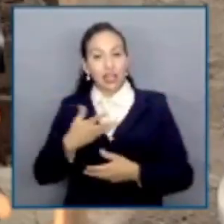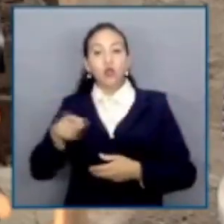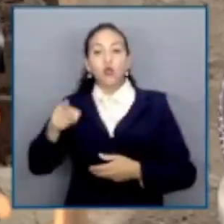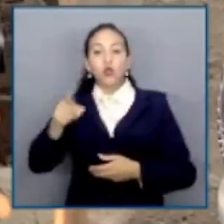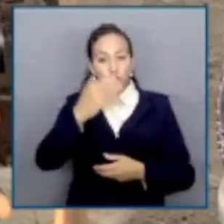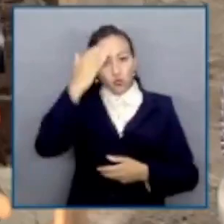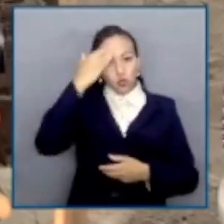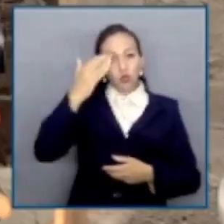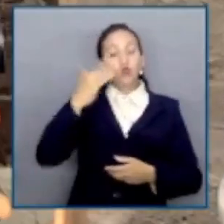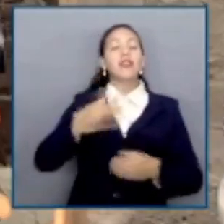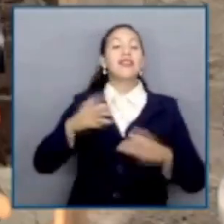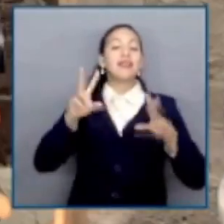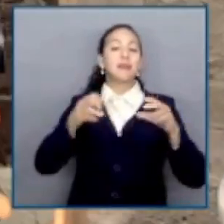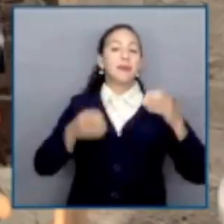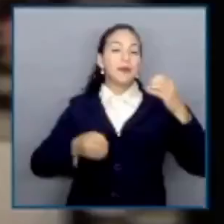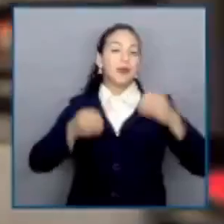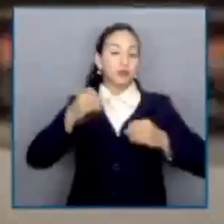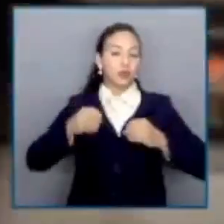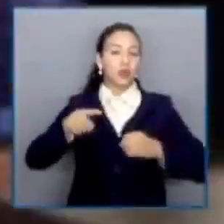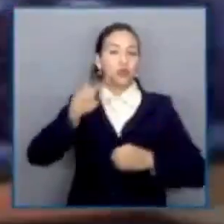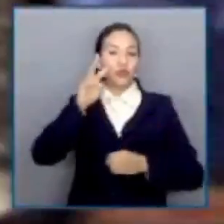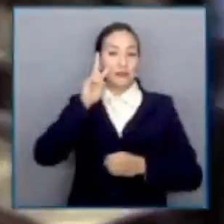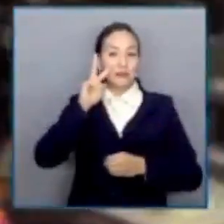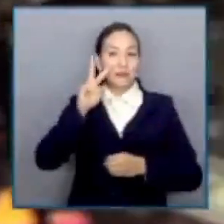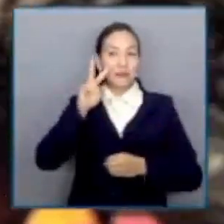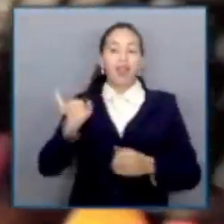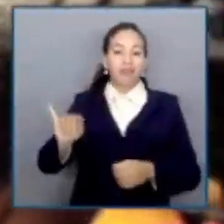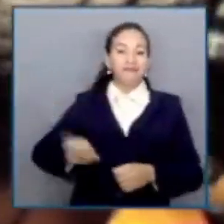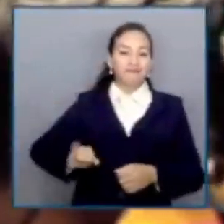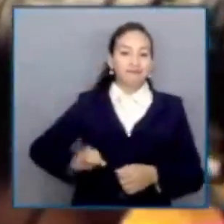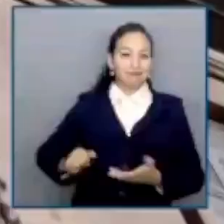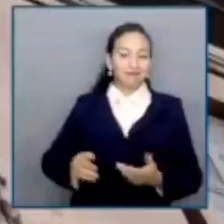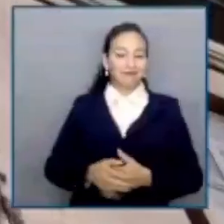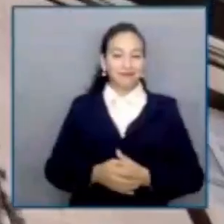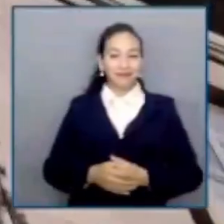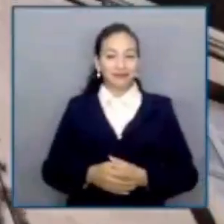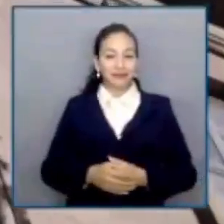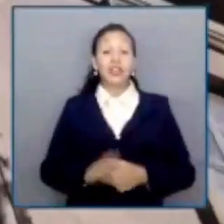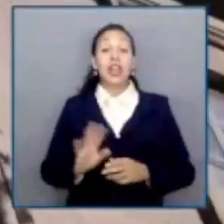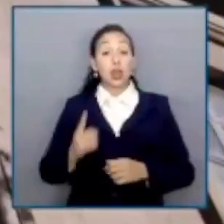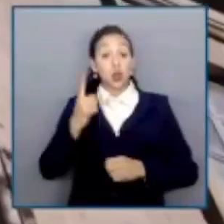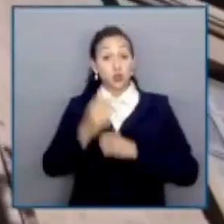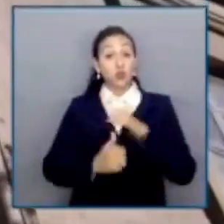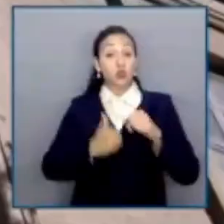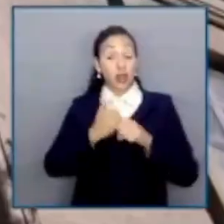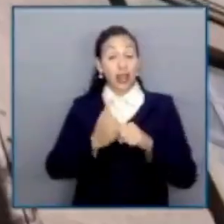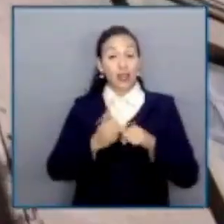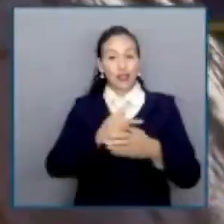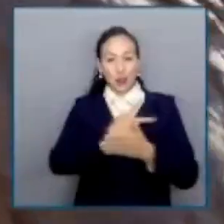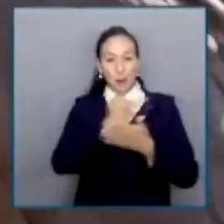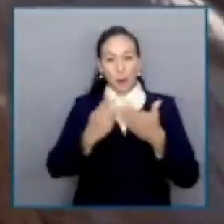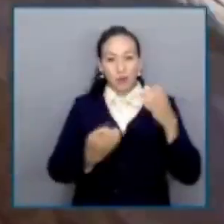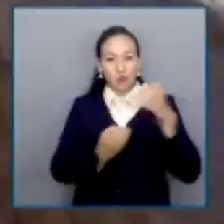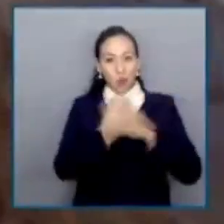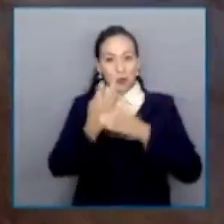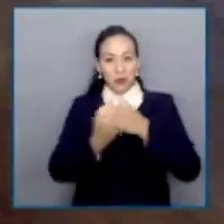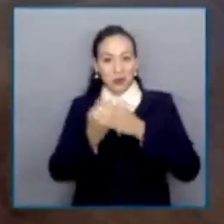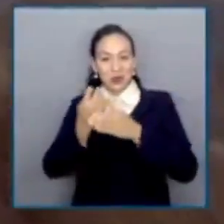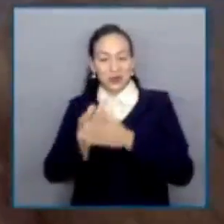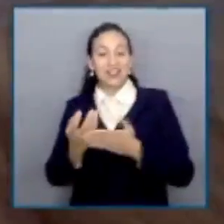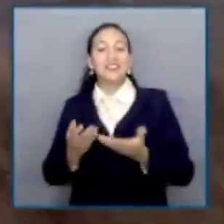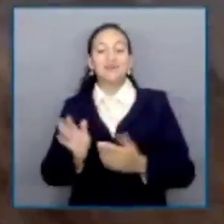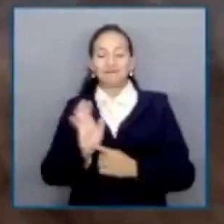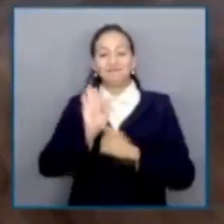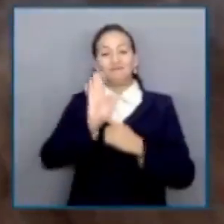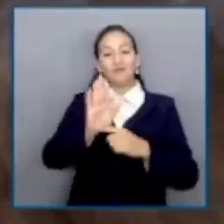los encuentre también atractivos. Más de un año de programación renovada, con el objetivo de dar a conocer el trabajo que realiza